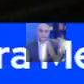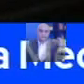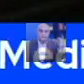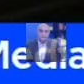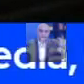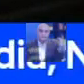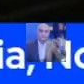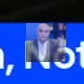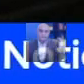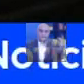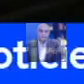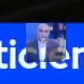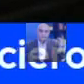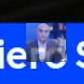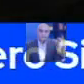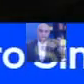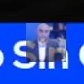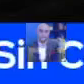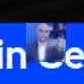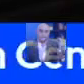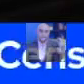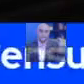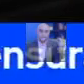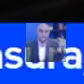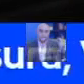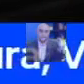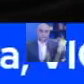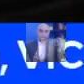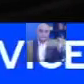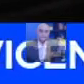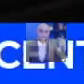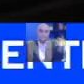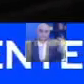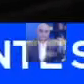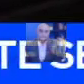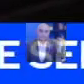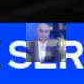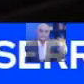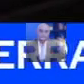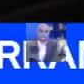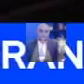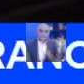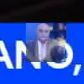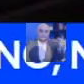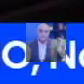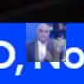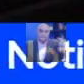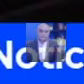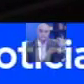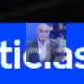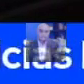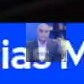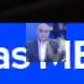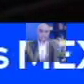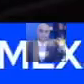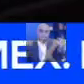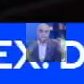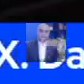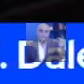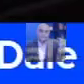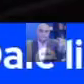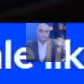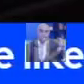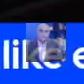de los grandes llamados medios corporativos no hacen. Y yo creo que hace mucha falta programas como el de Sin